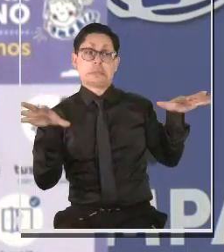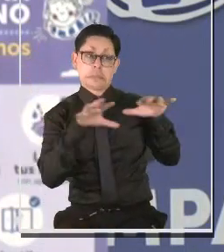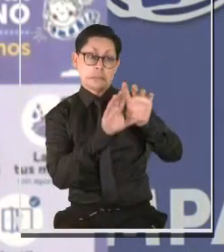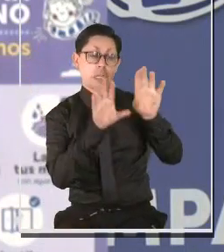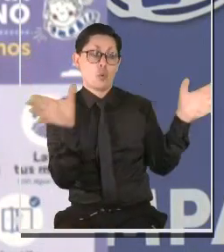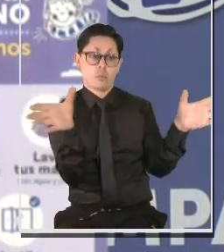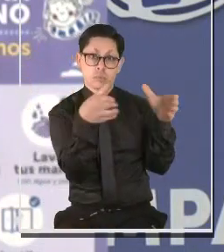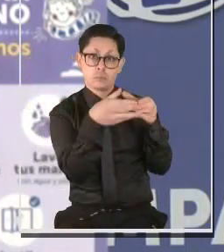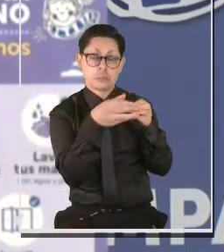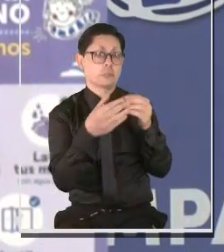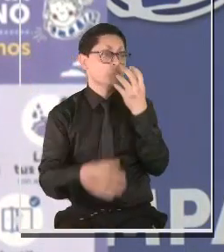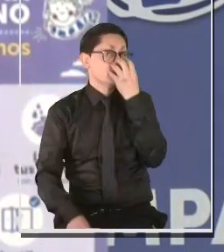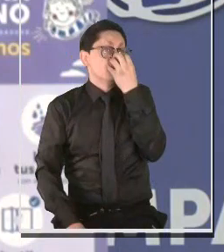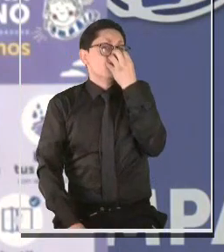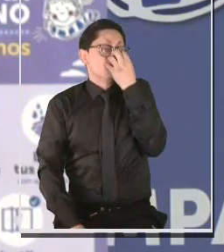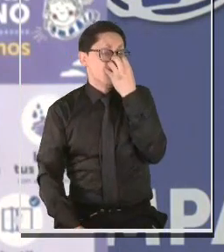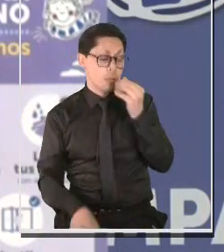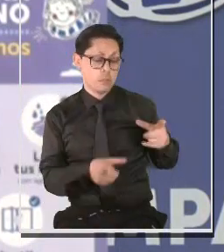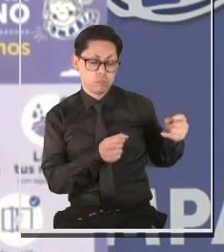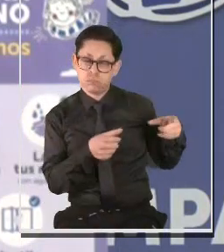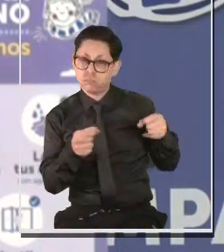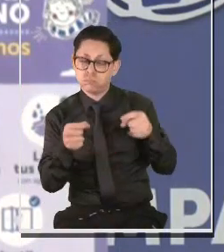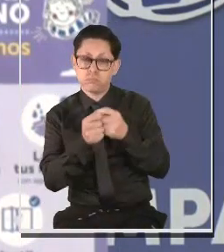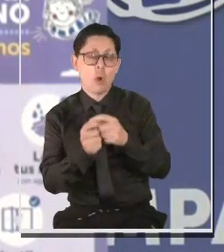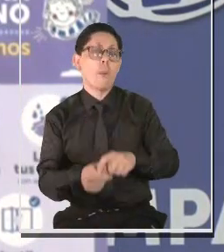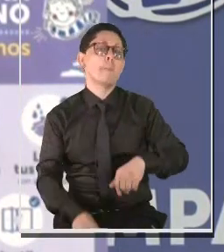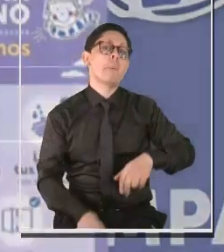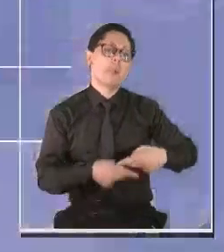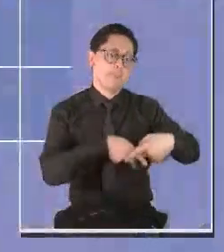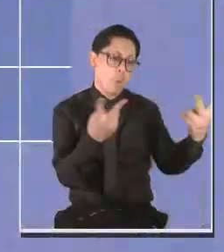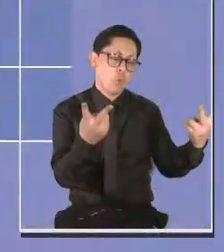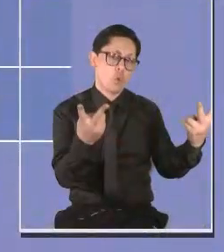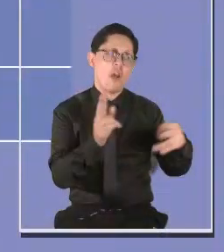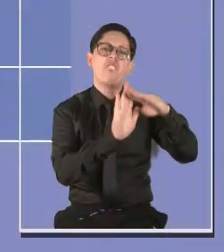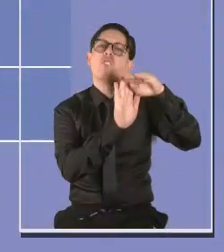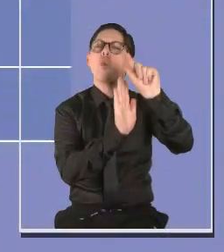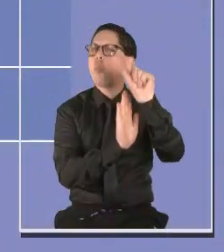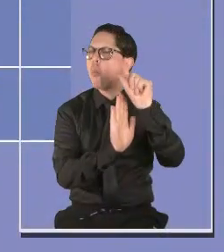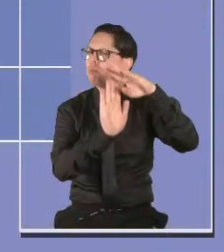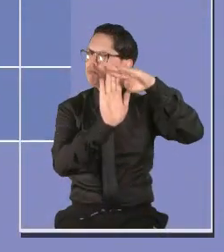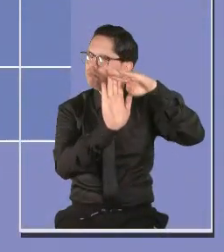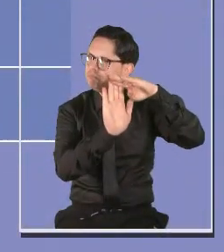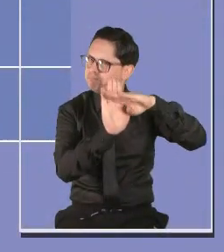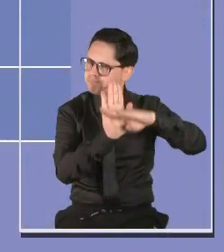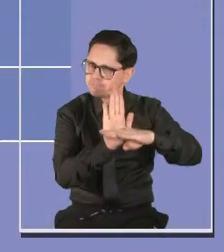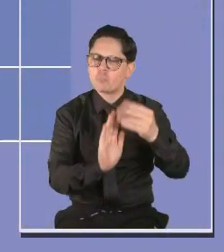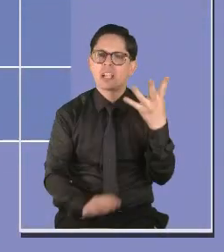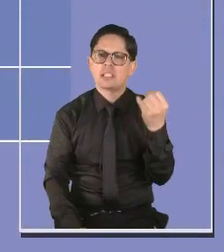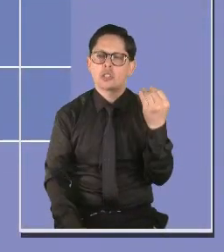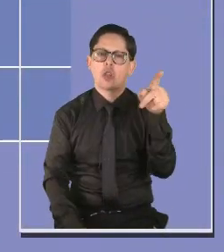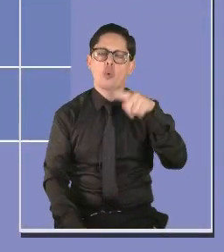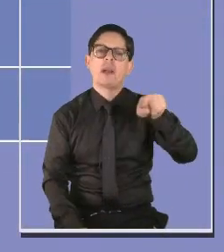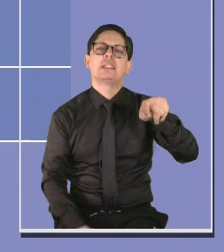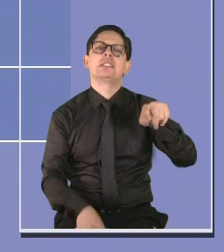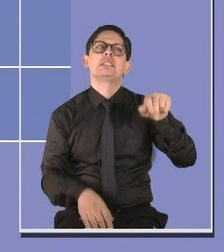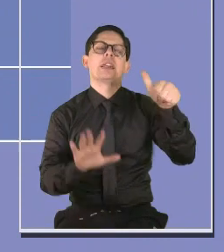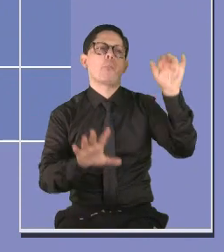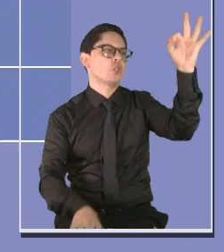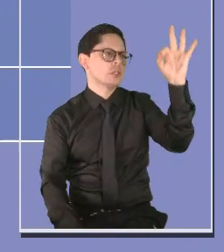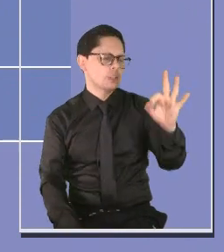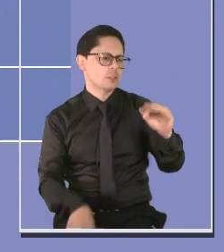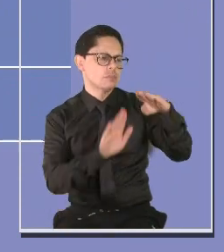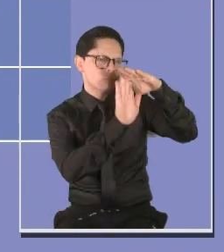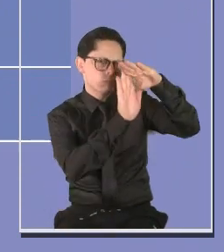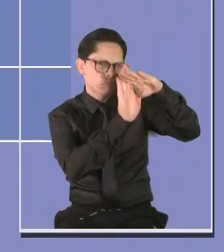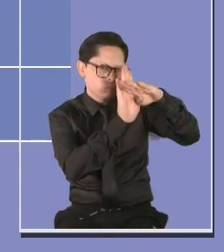que son de origen respiratoria vamos a ver que en el sector público ha habido una leve baja de un 14,6% en